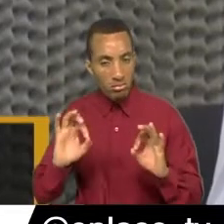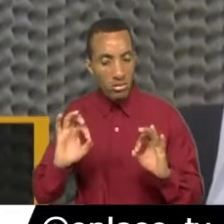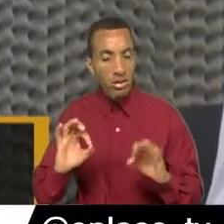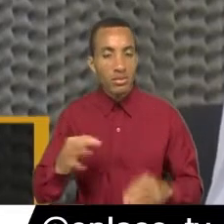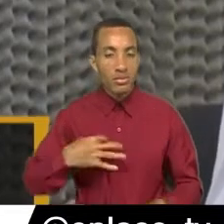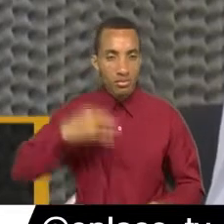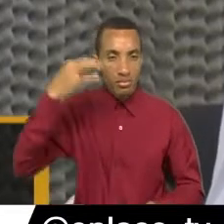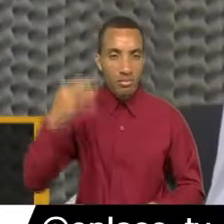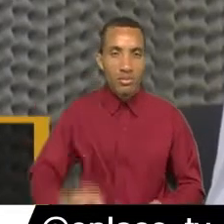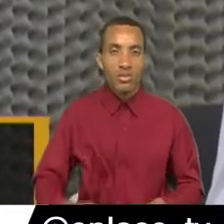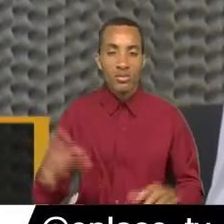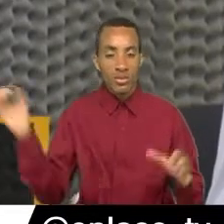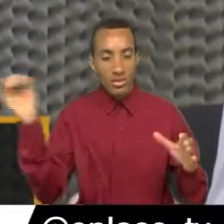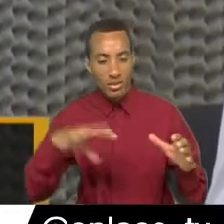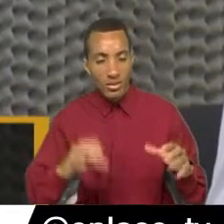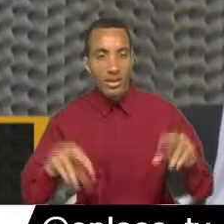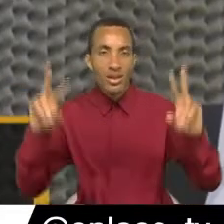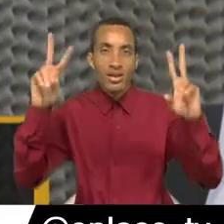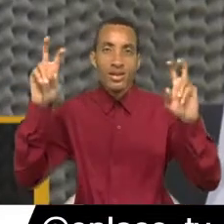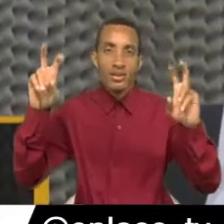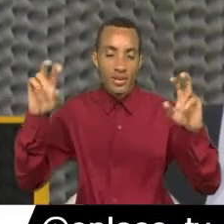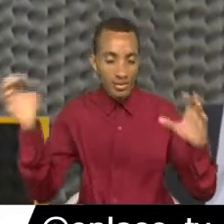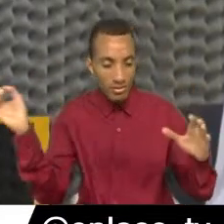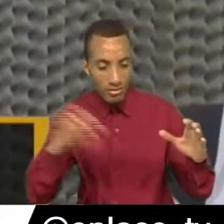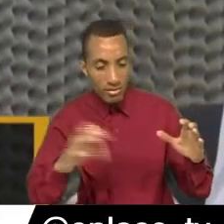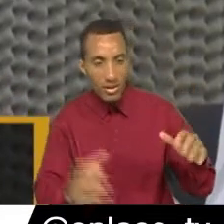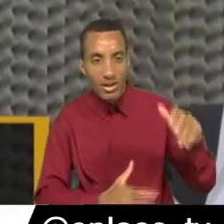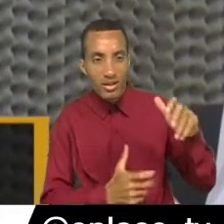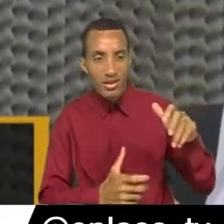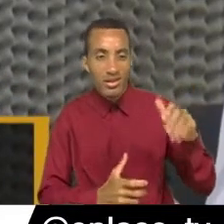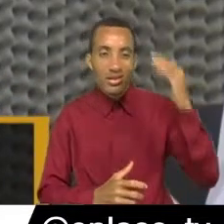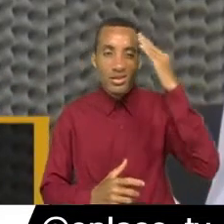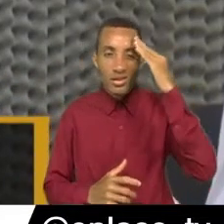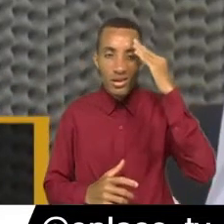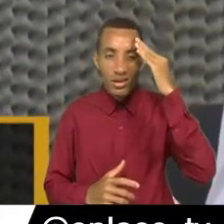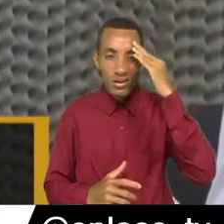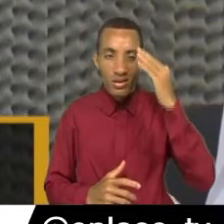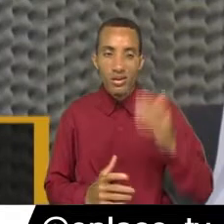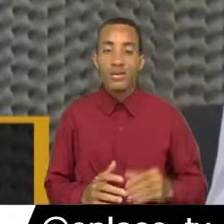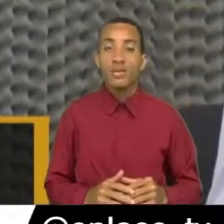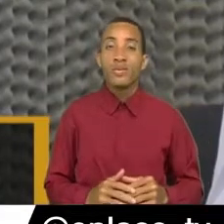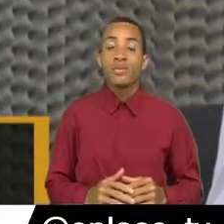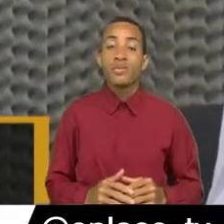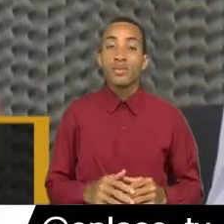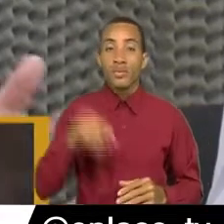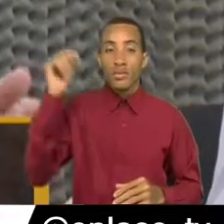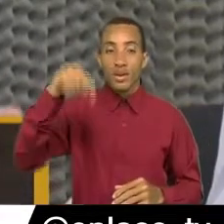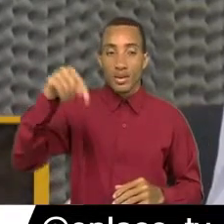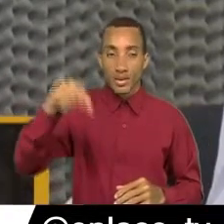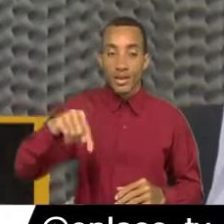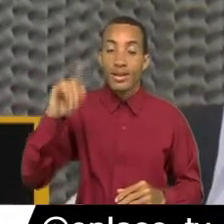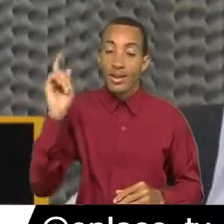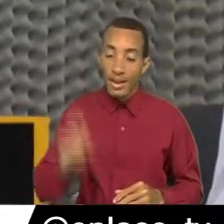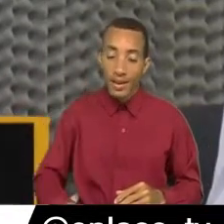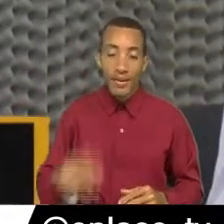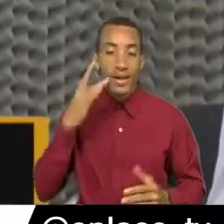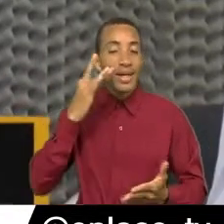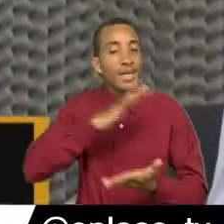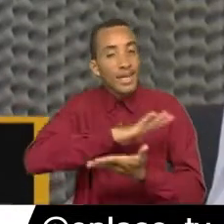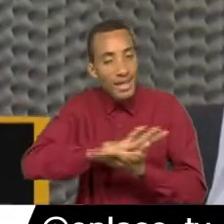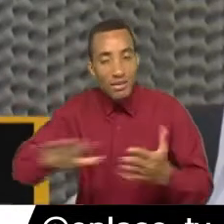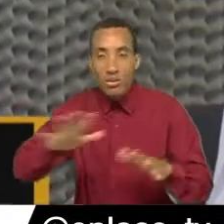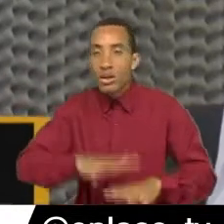basuras nuestras en toda Barranca Bermeja. Sabemos que Barranca Bermeja tenemos que convertirla en una ciudad limpia, que